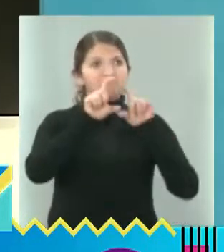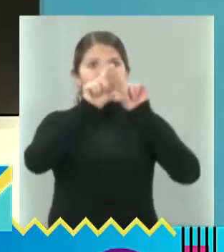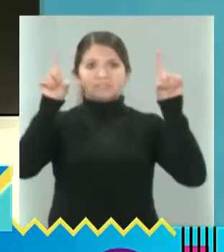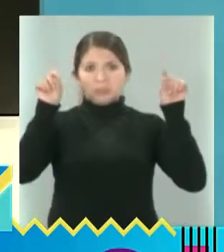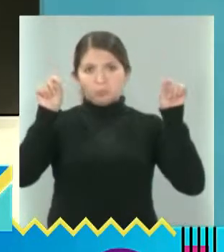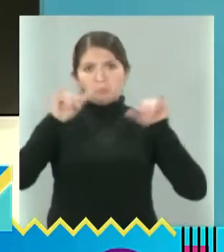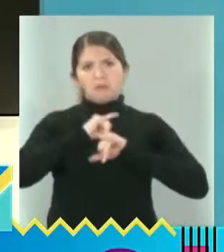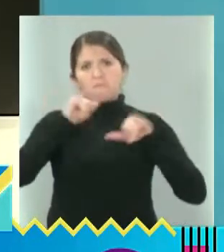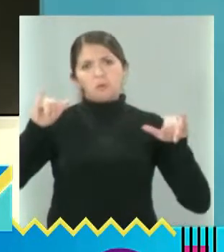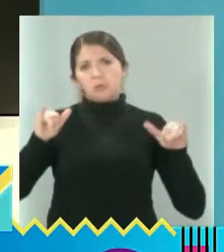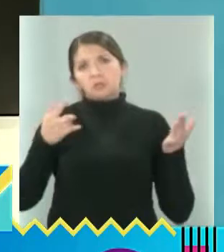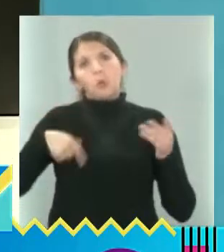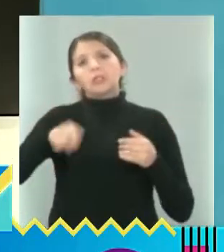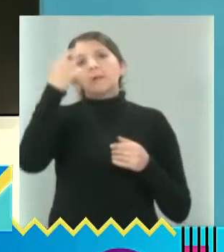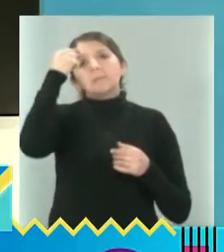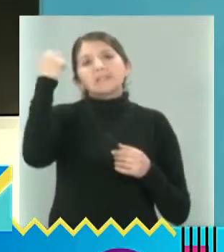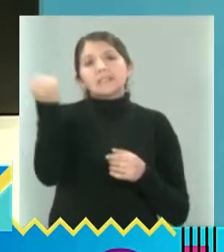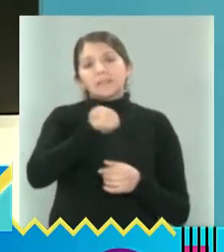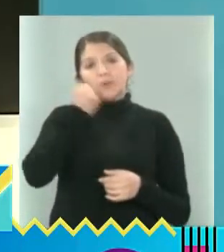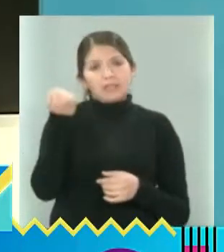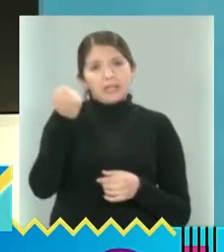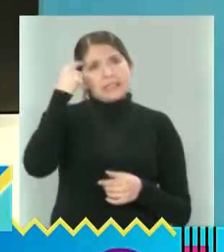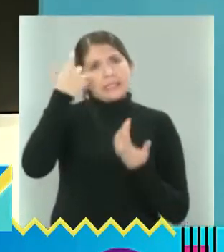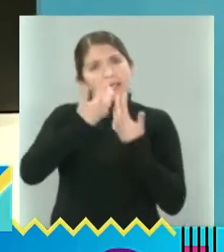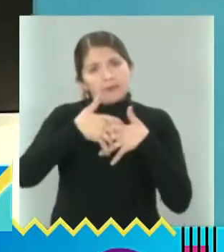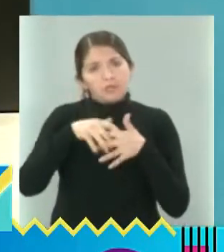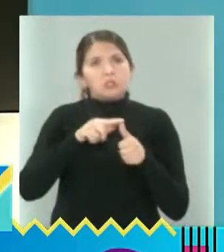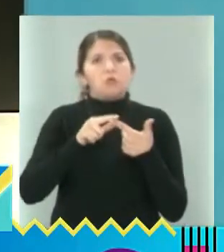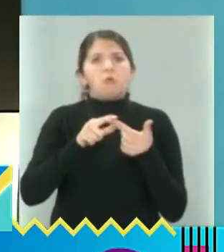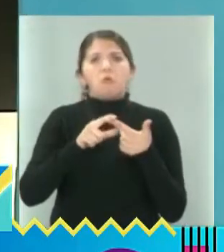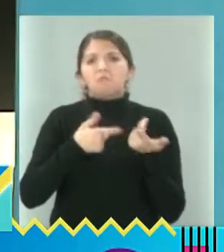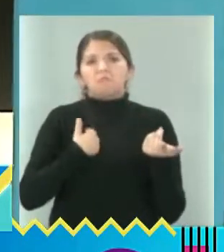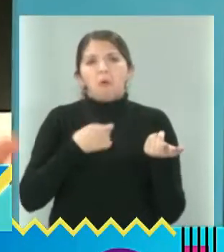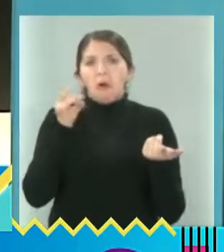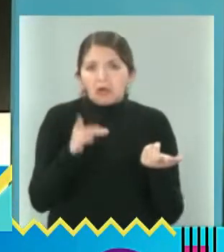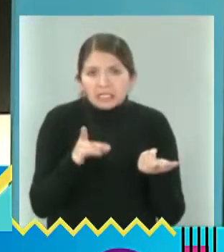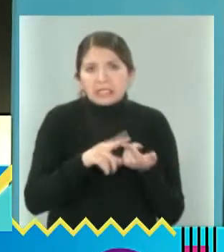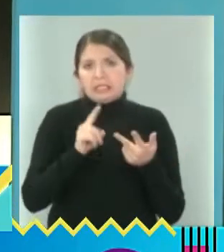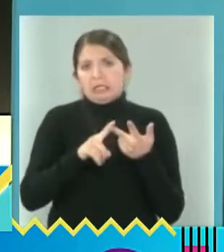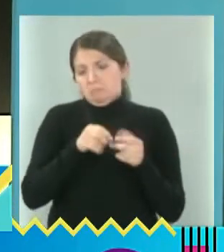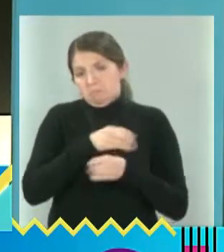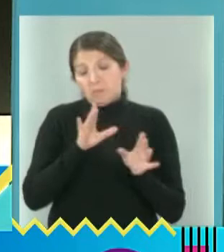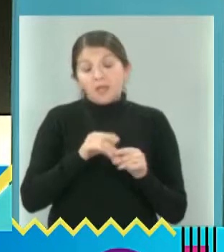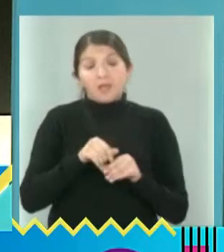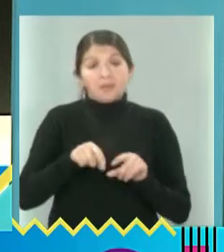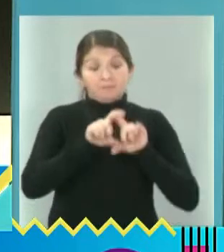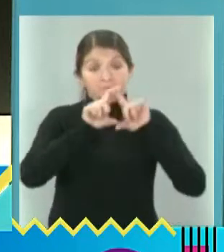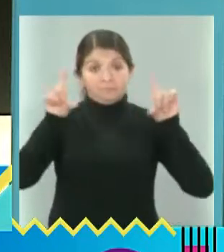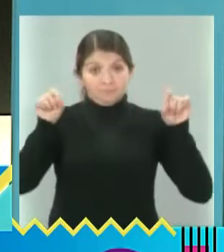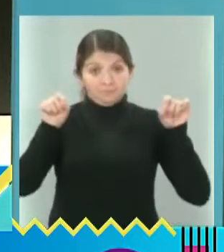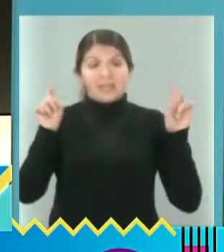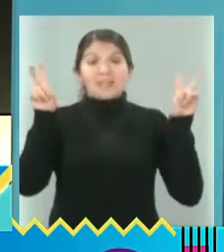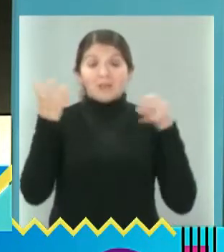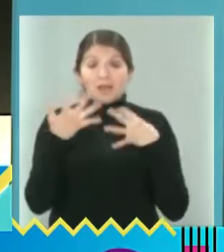una información que crean importante dar, una reflexión, una crítica o lo que falte hacer. Y la consigna es en relación a la